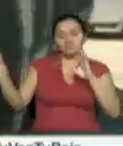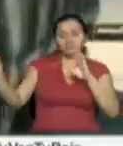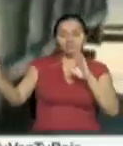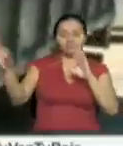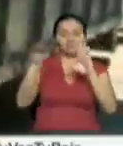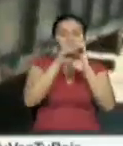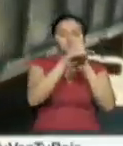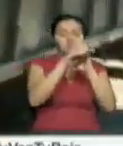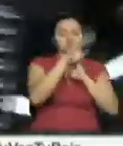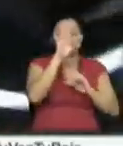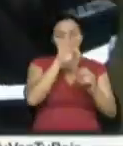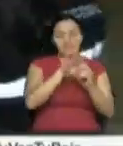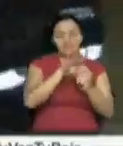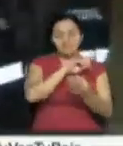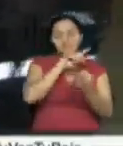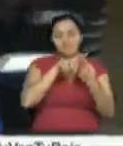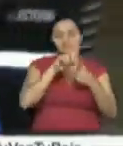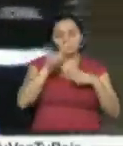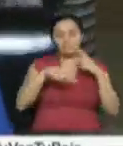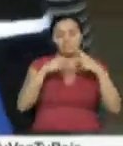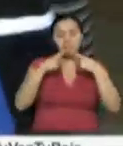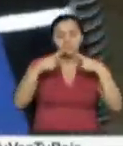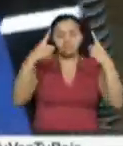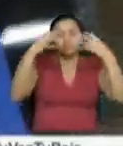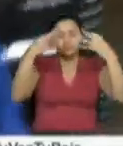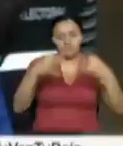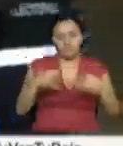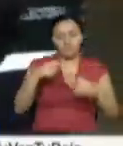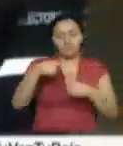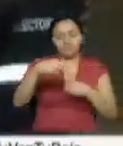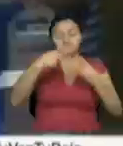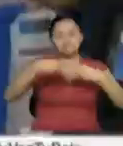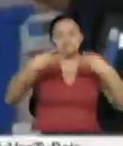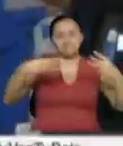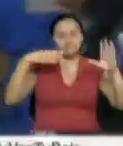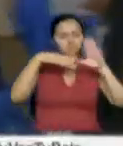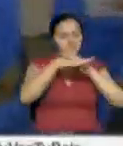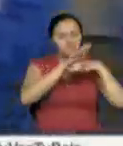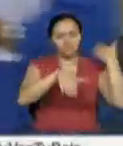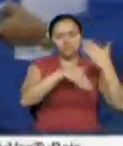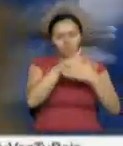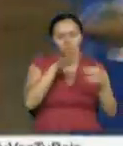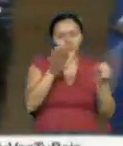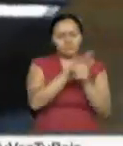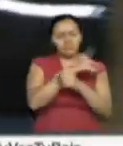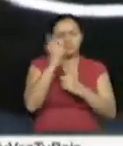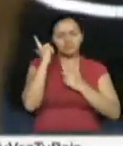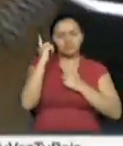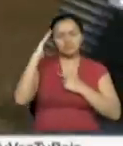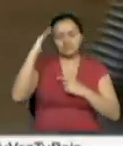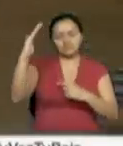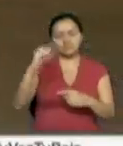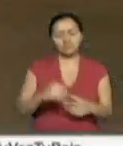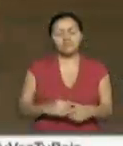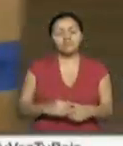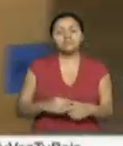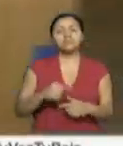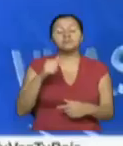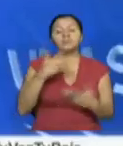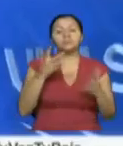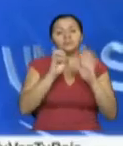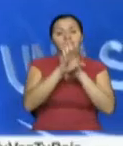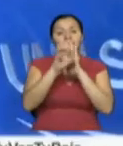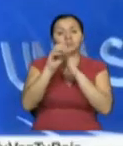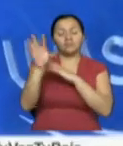bodegas electorales. Hasta la proclamación de resultados, el material electoral en su totalidad es custodiado por las Fuerzas Armadas en las